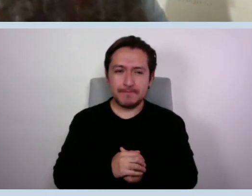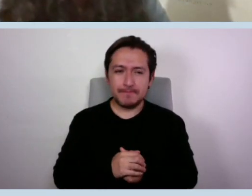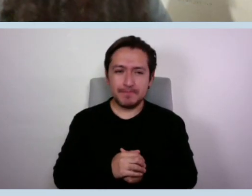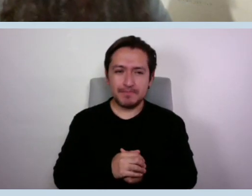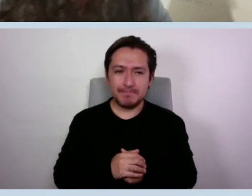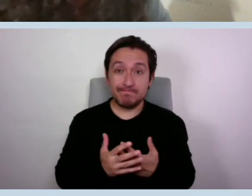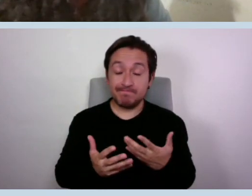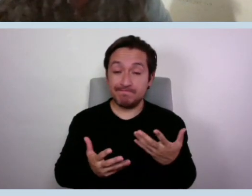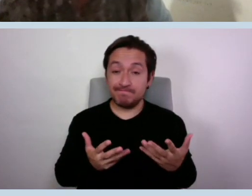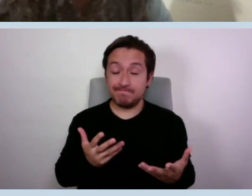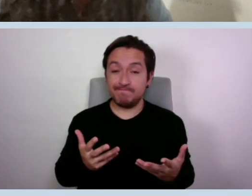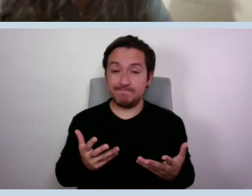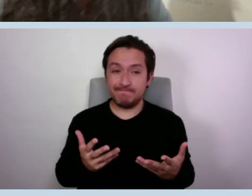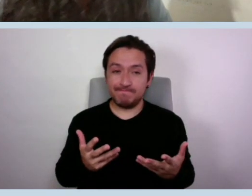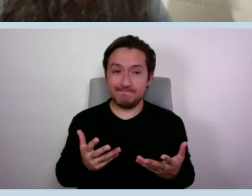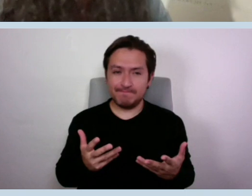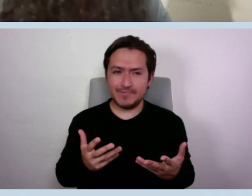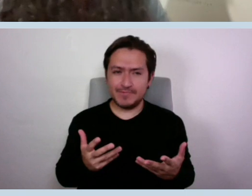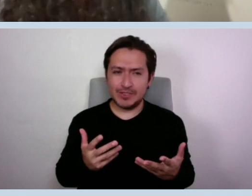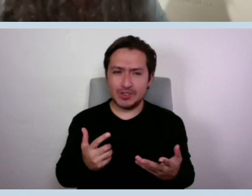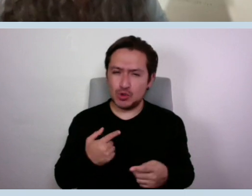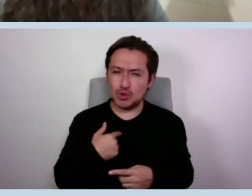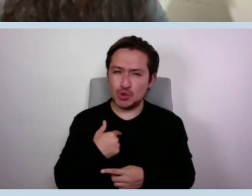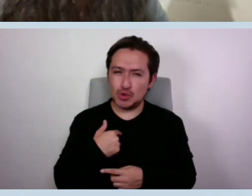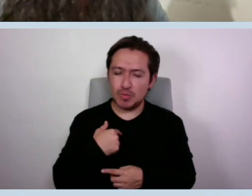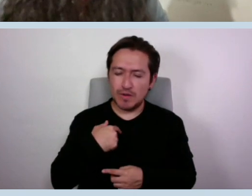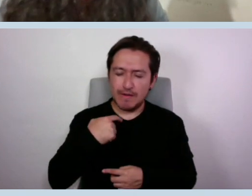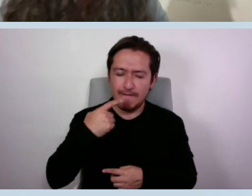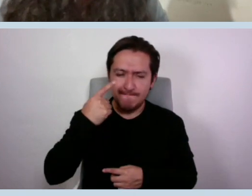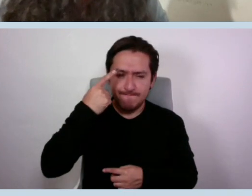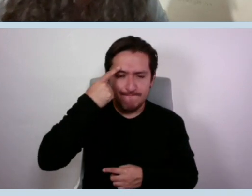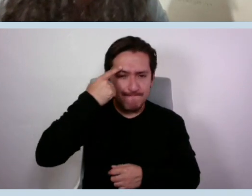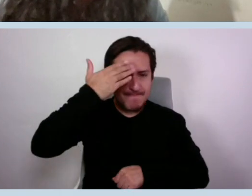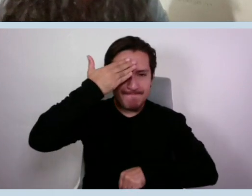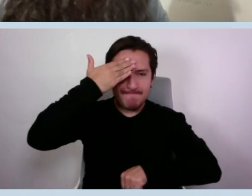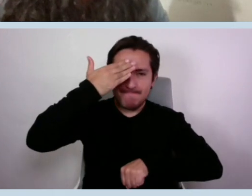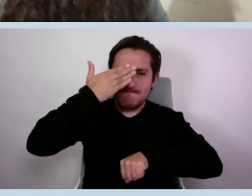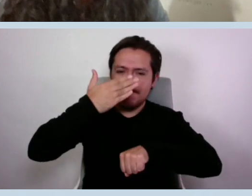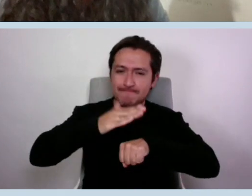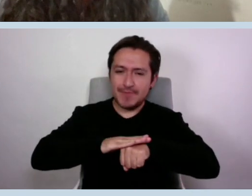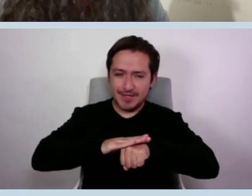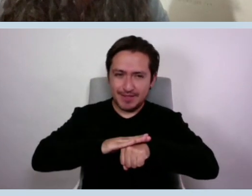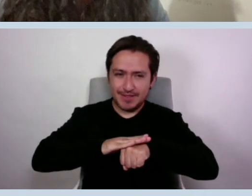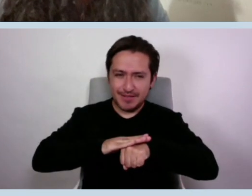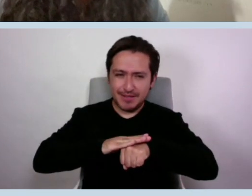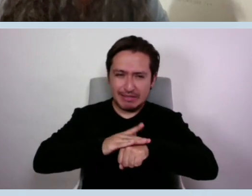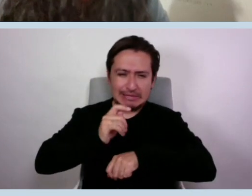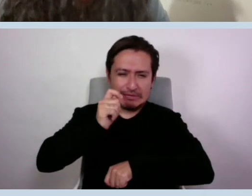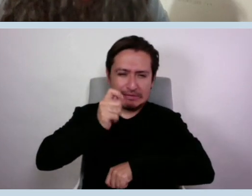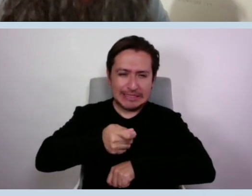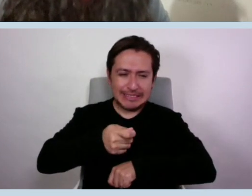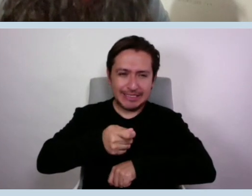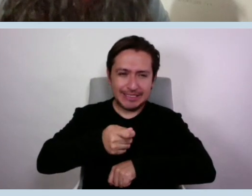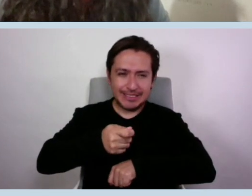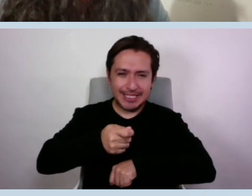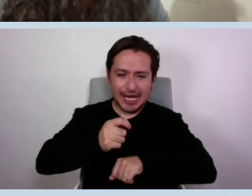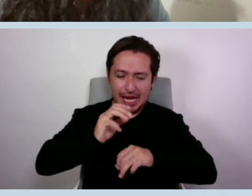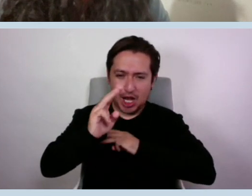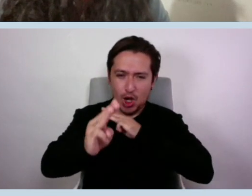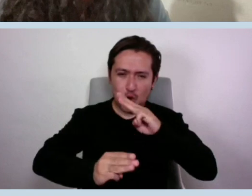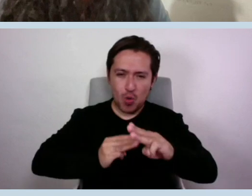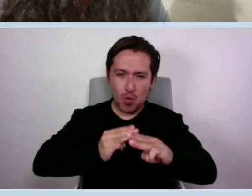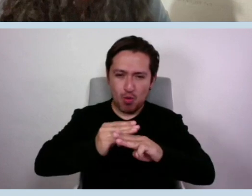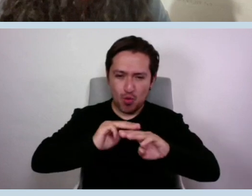que tengo muy grabado es la manera en que miramos el mundo no O sea creo que